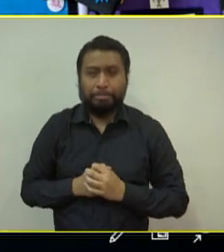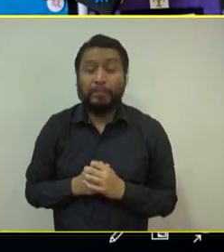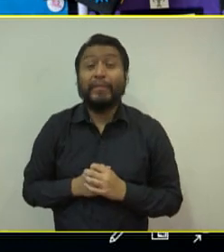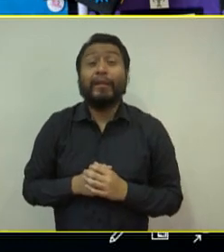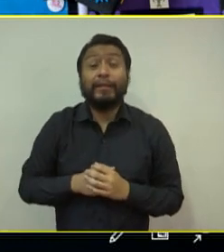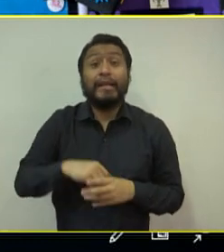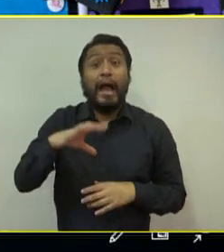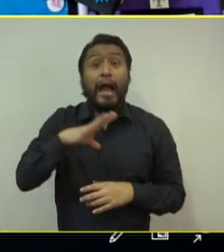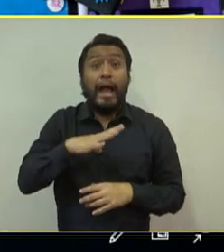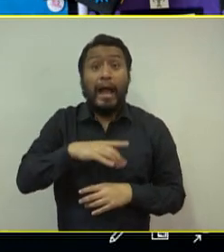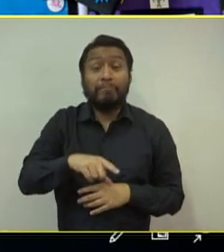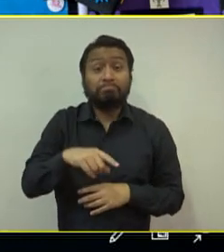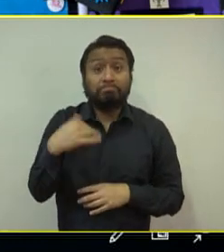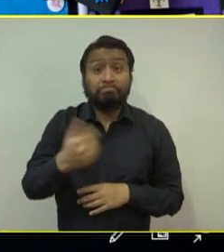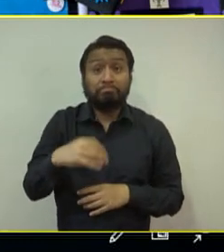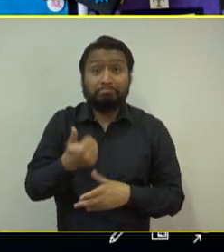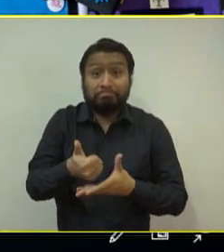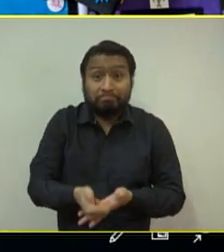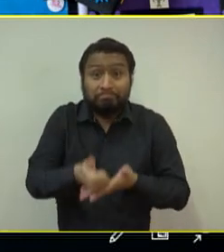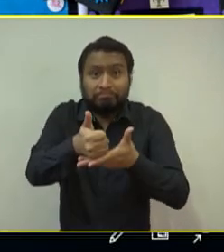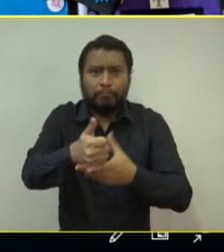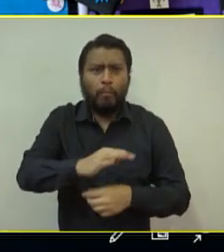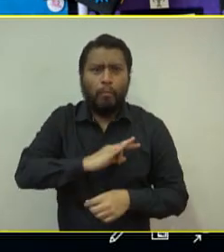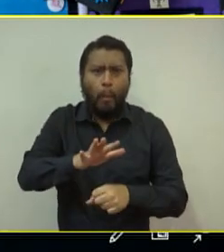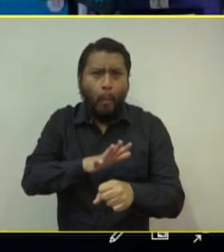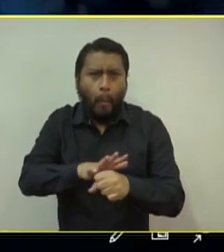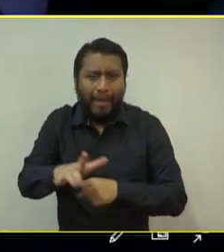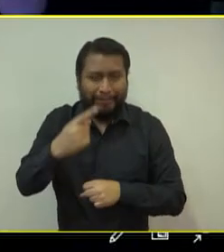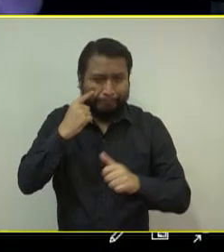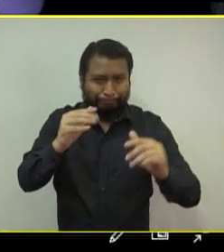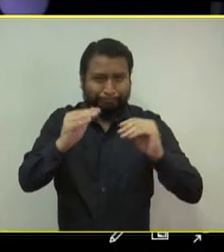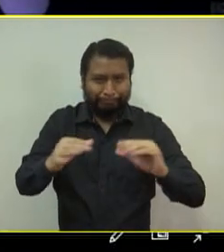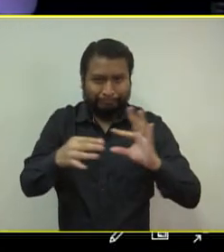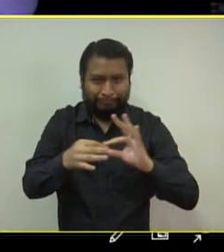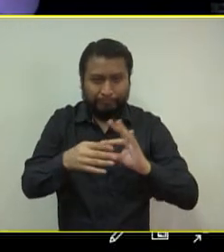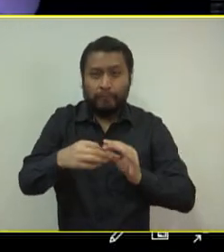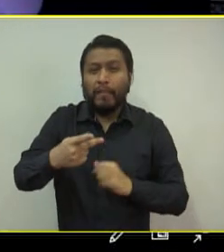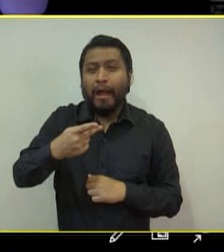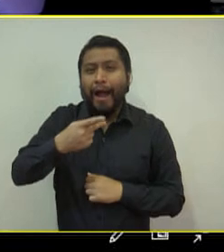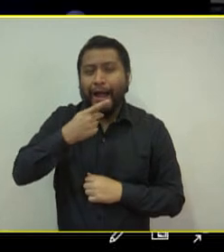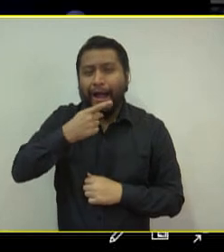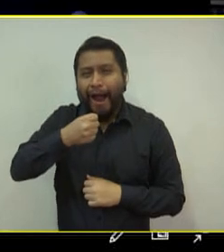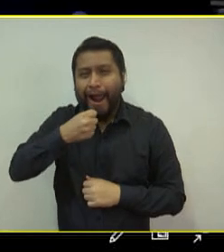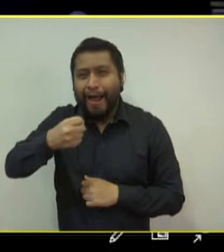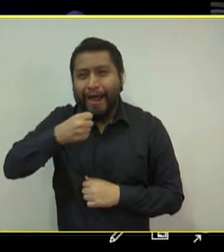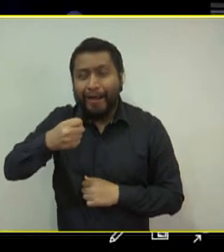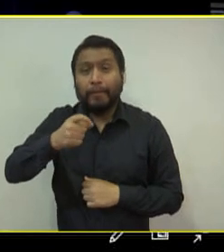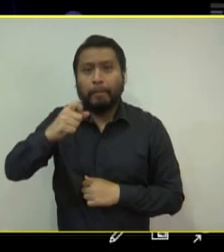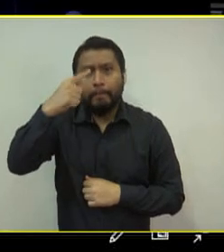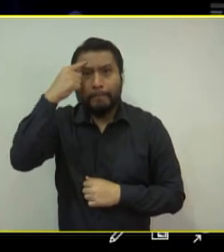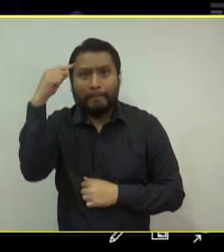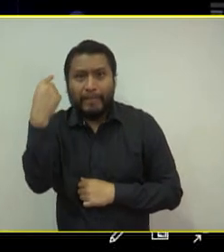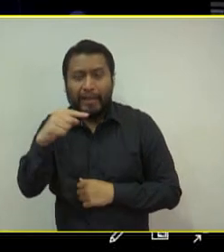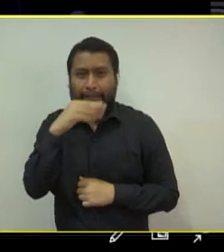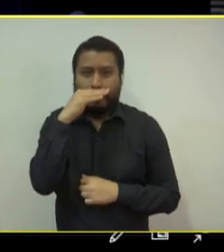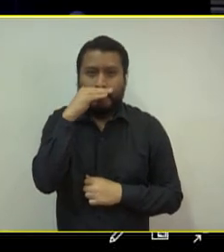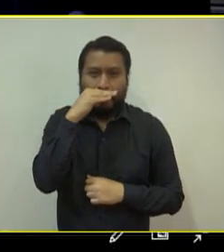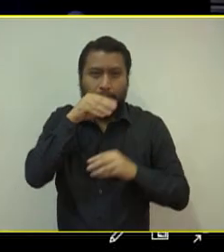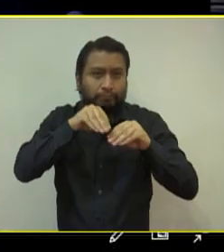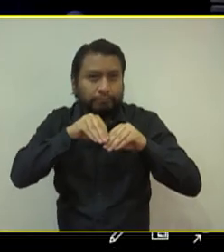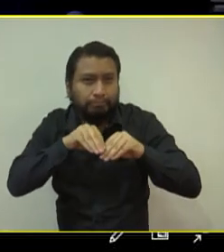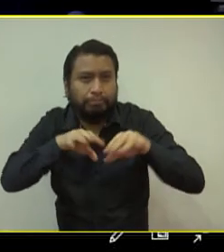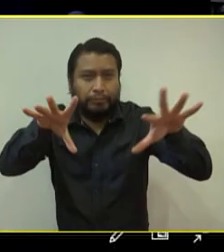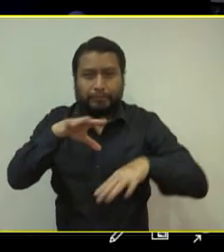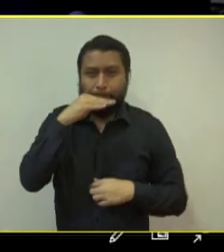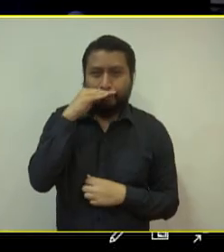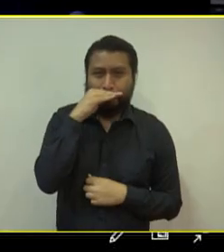principales ventajas que el sistema ofrece se muestran a continuación. Podcast, este ayuda a la difusión digital gratuita del contenido,